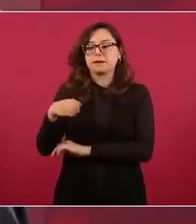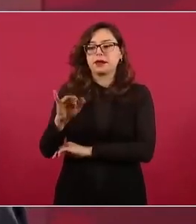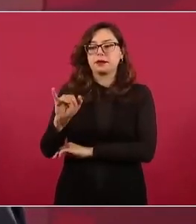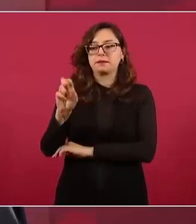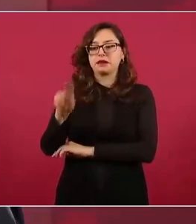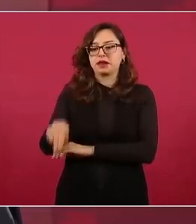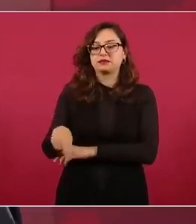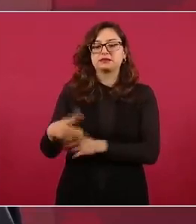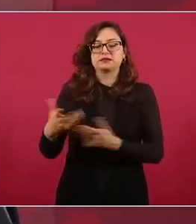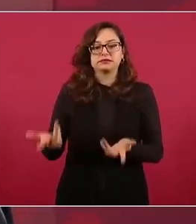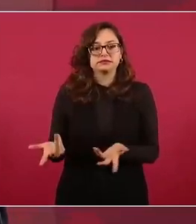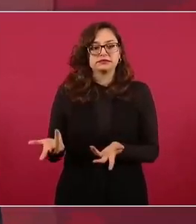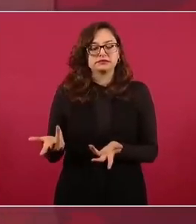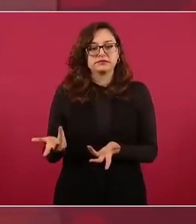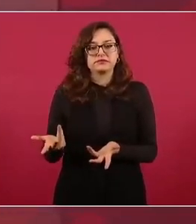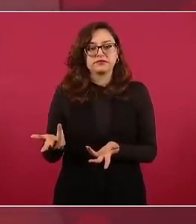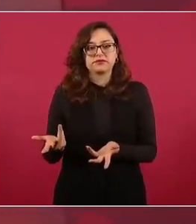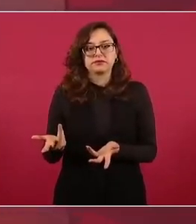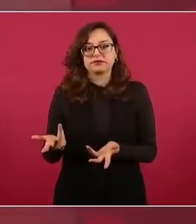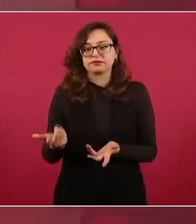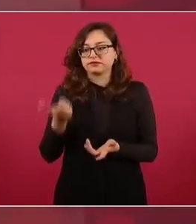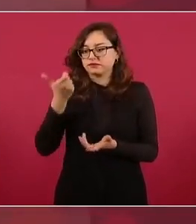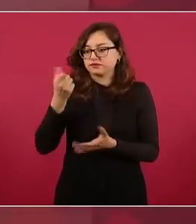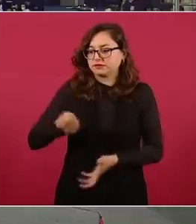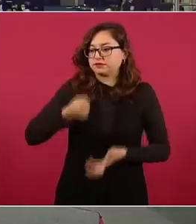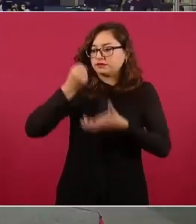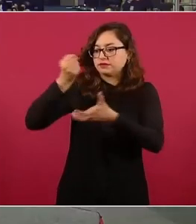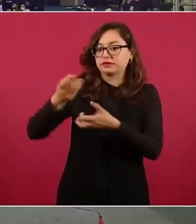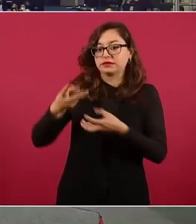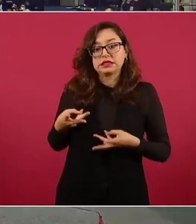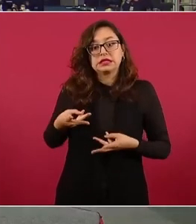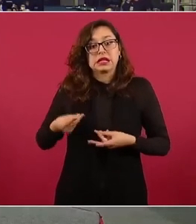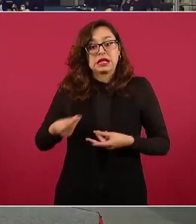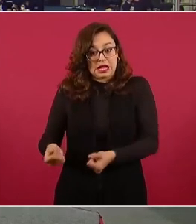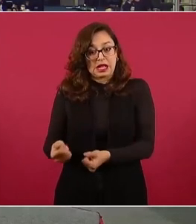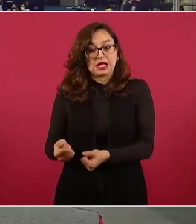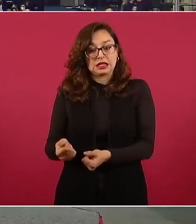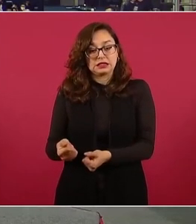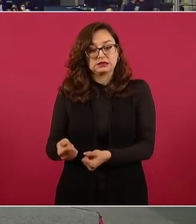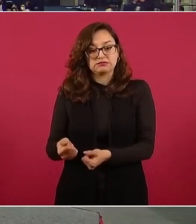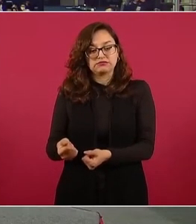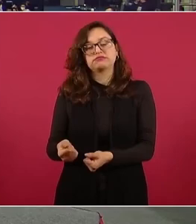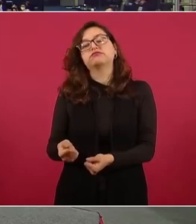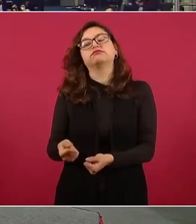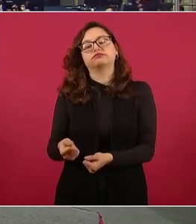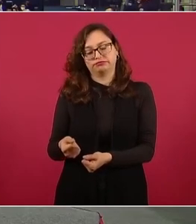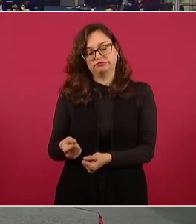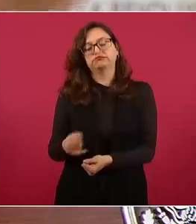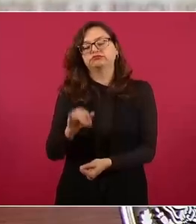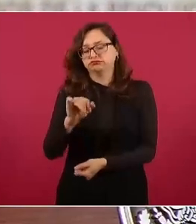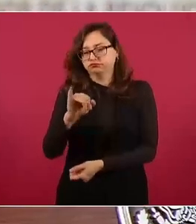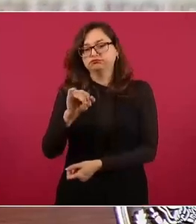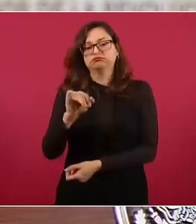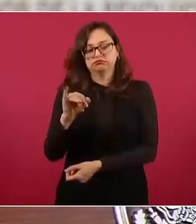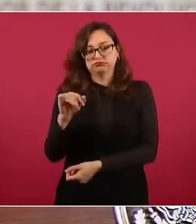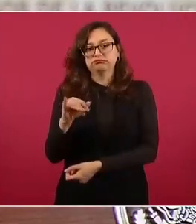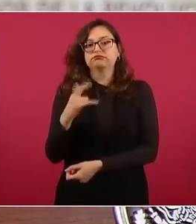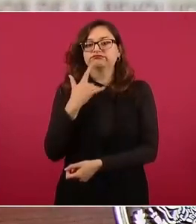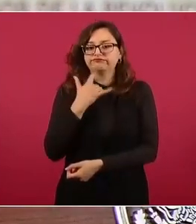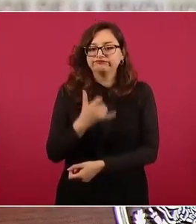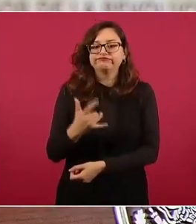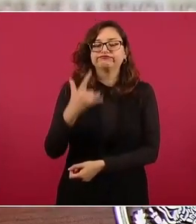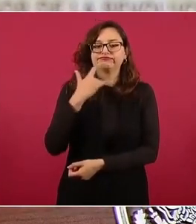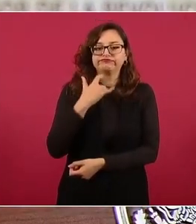más apartadas. ¿Qué creen que nos está costando? Más trabajo. Volvemos a lo mismo.